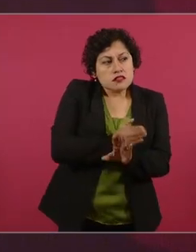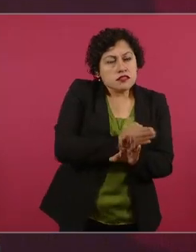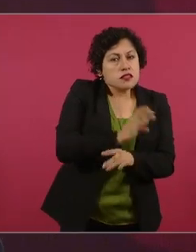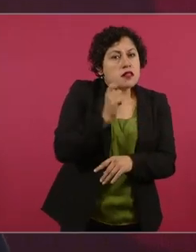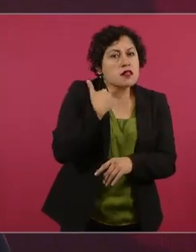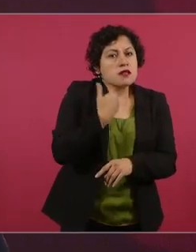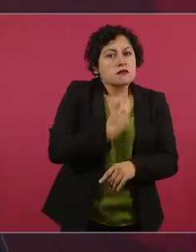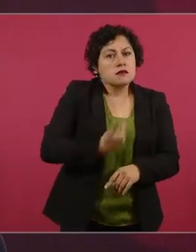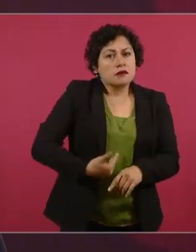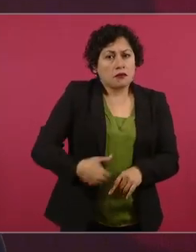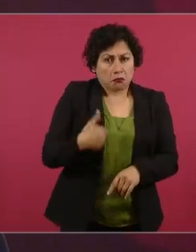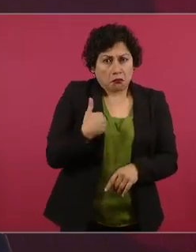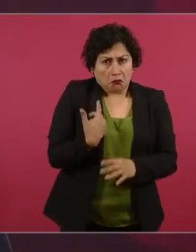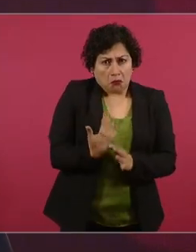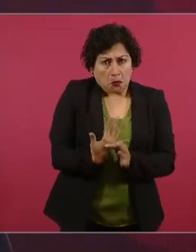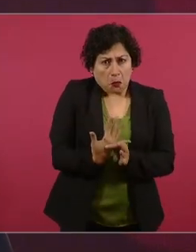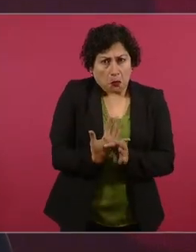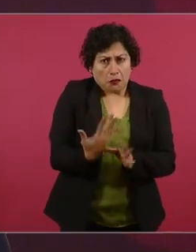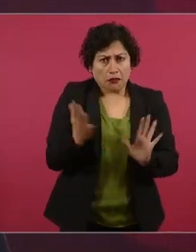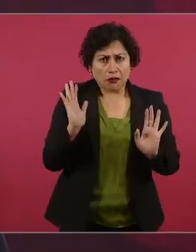Lo dije.